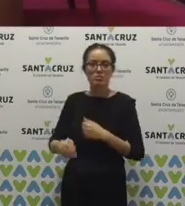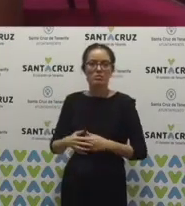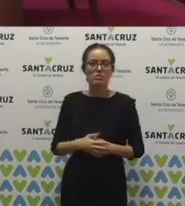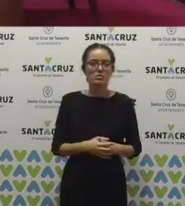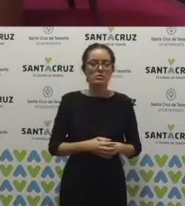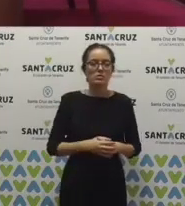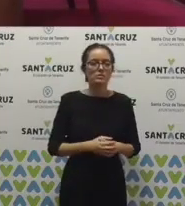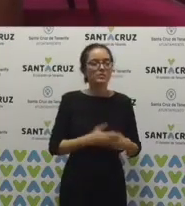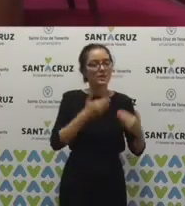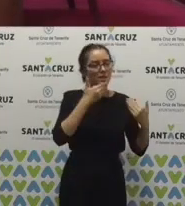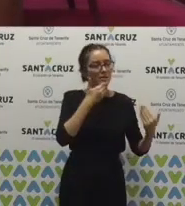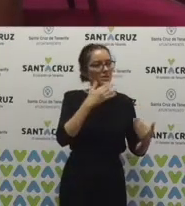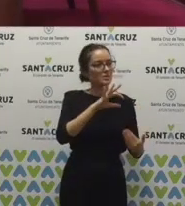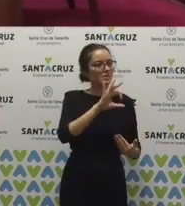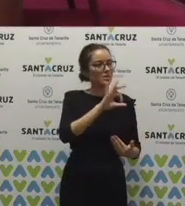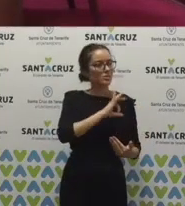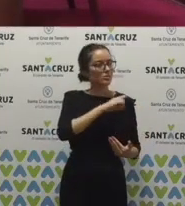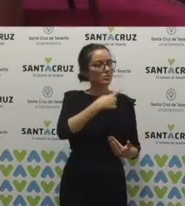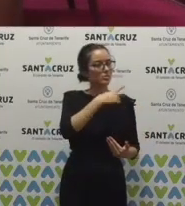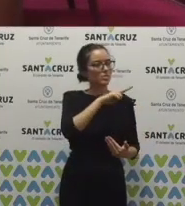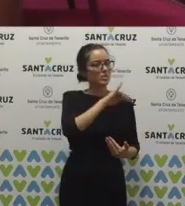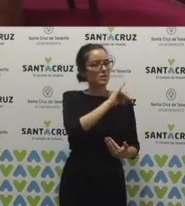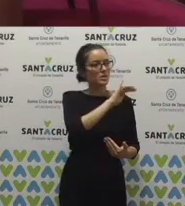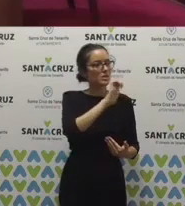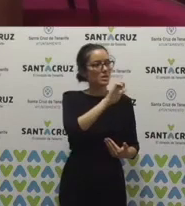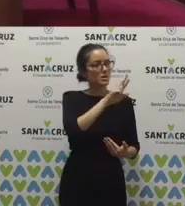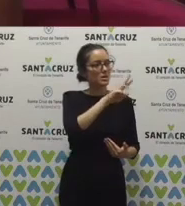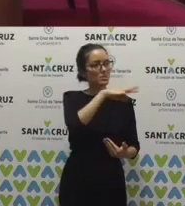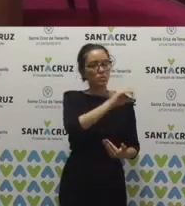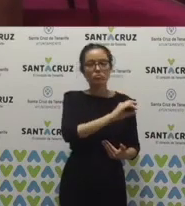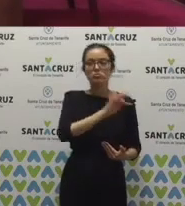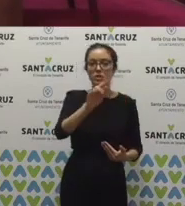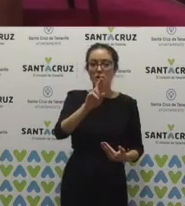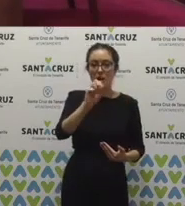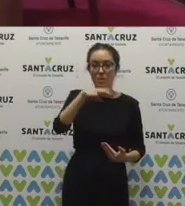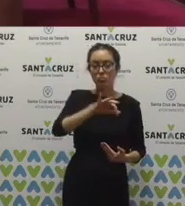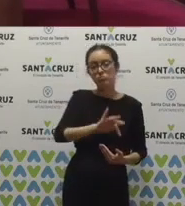muchas gracias guillermo ramón doña yaiza